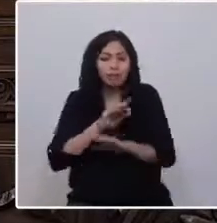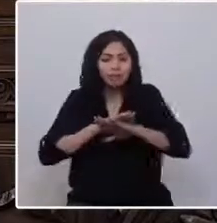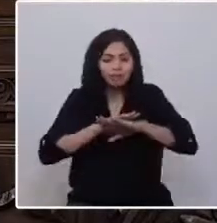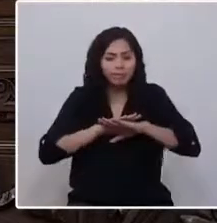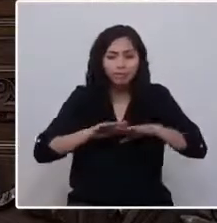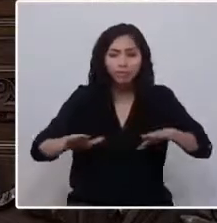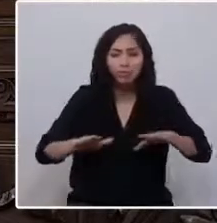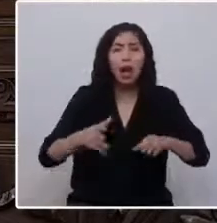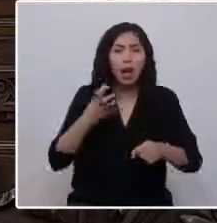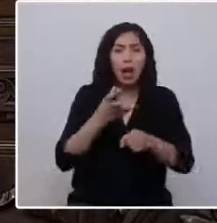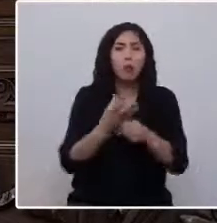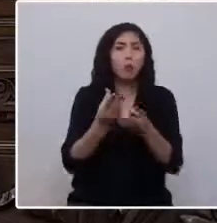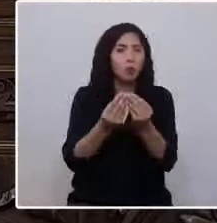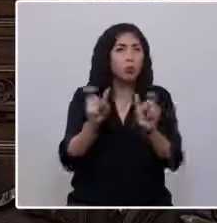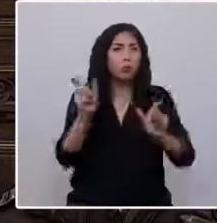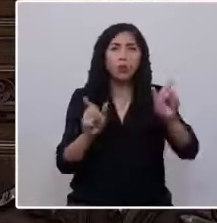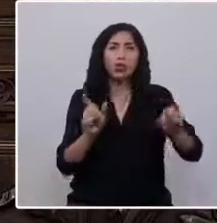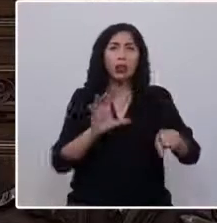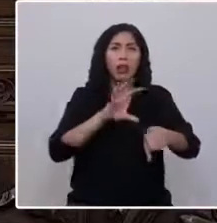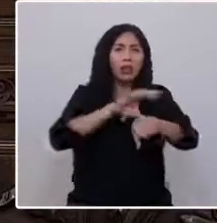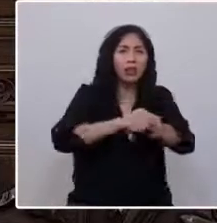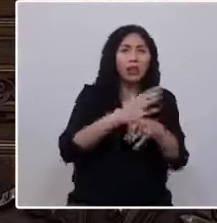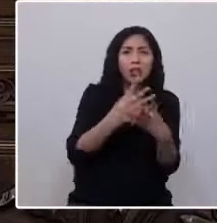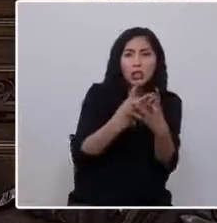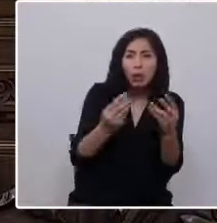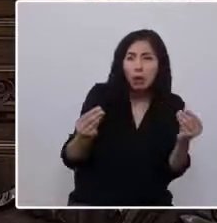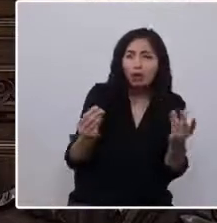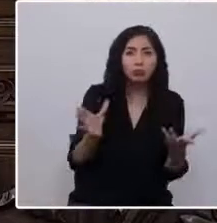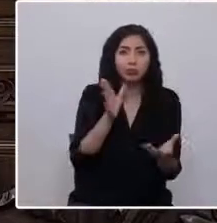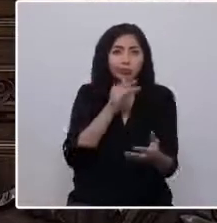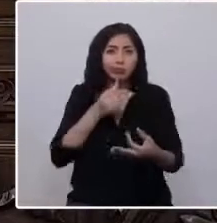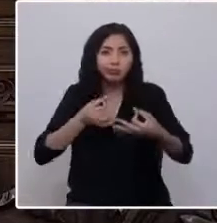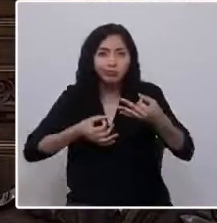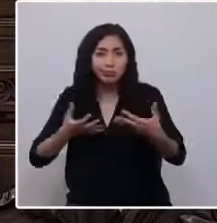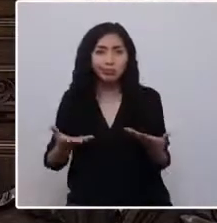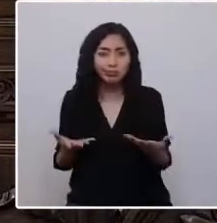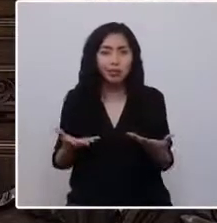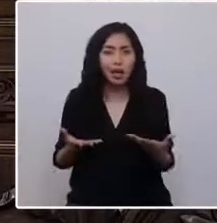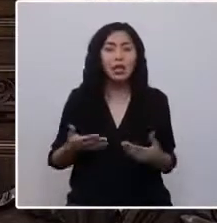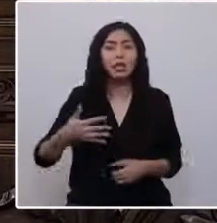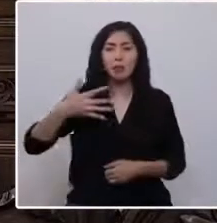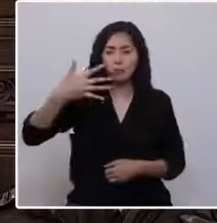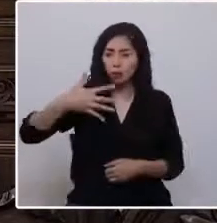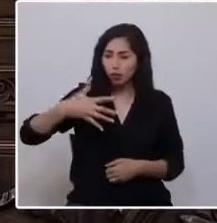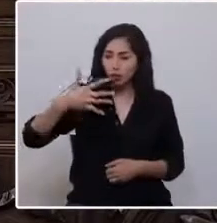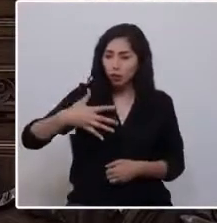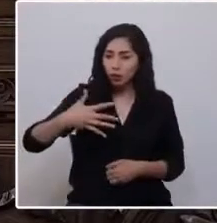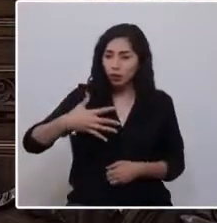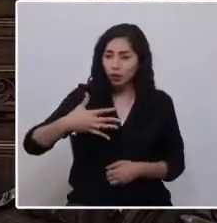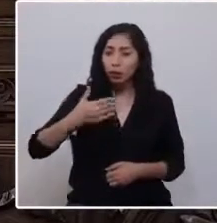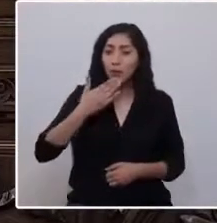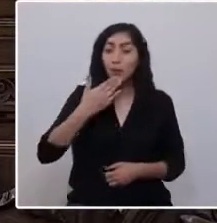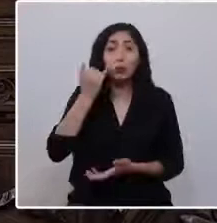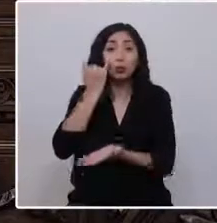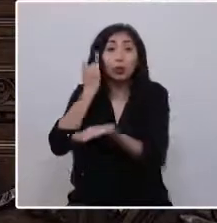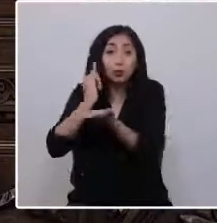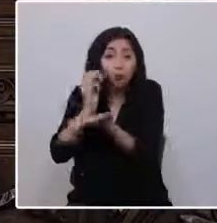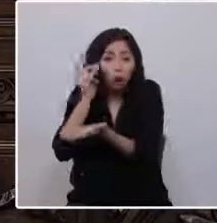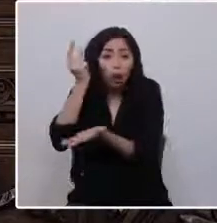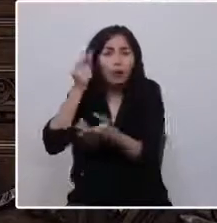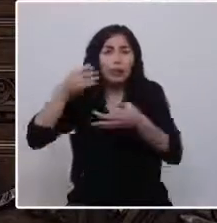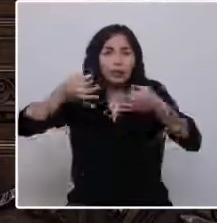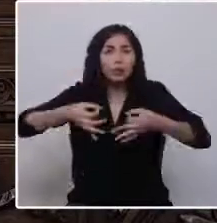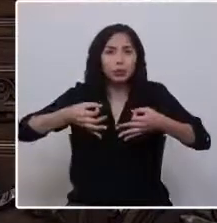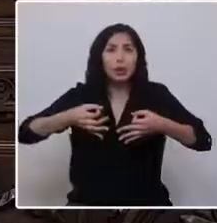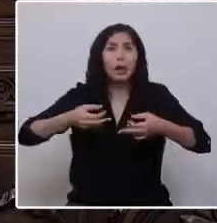desaparecidos y cumplir con la demanda social de verdad y justicia es imprescindible crear una institucionalidad de seguridad pública una una